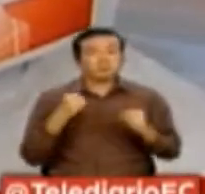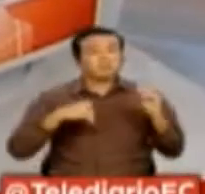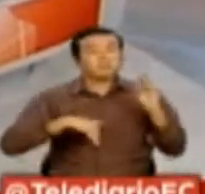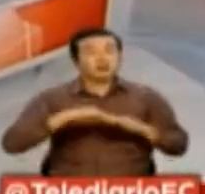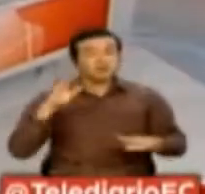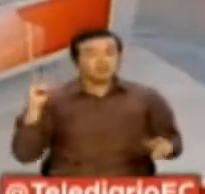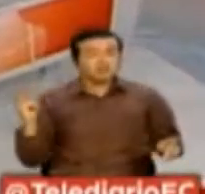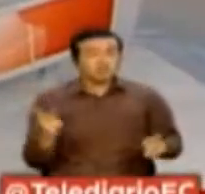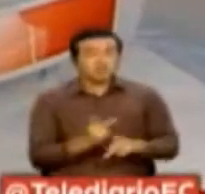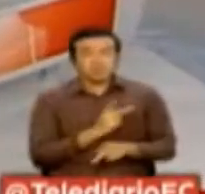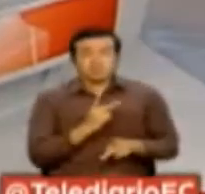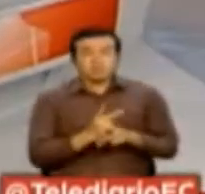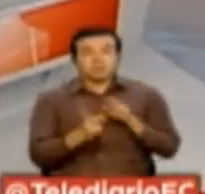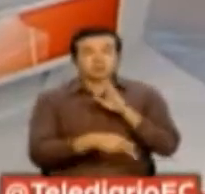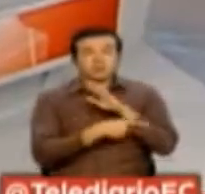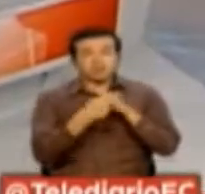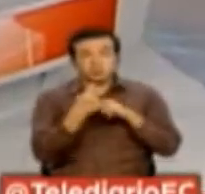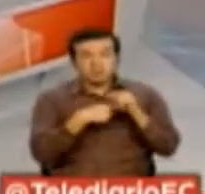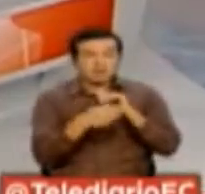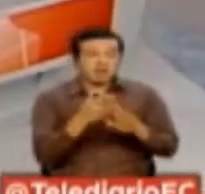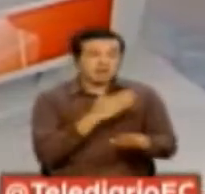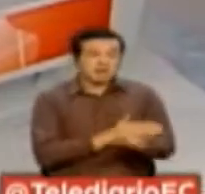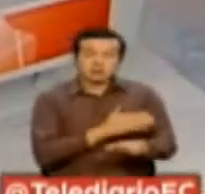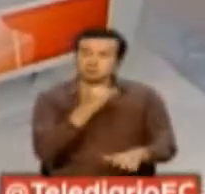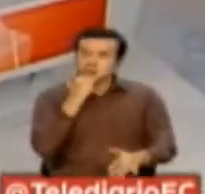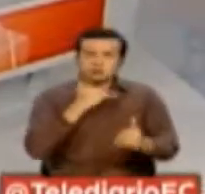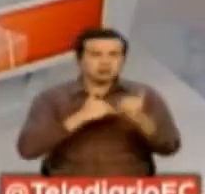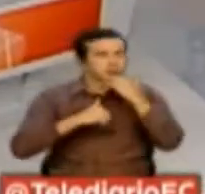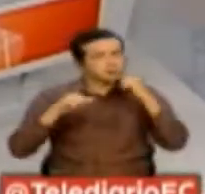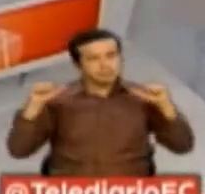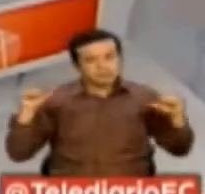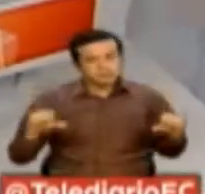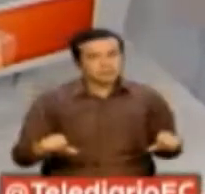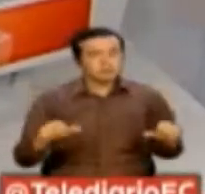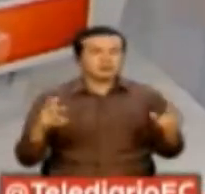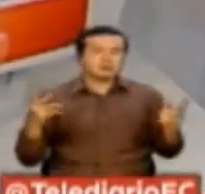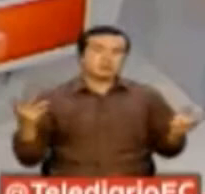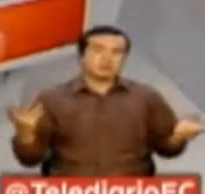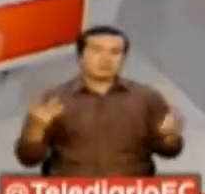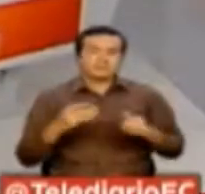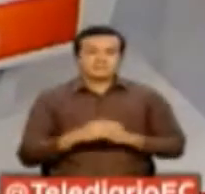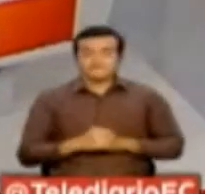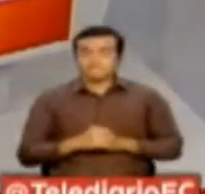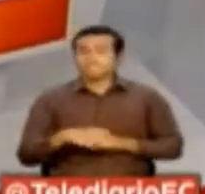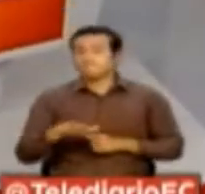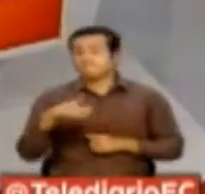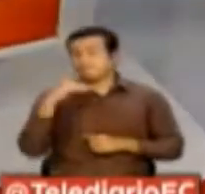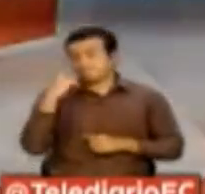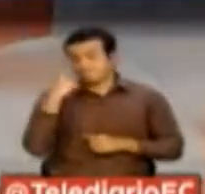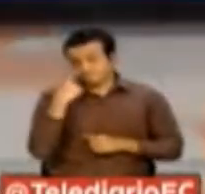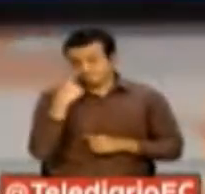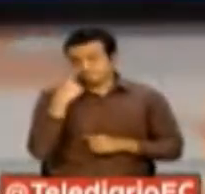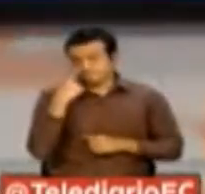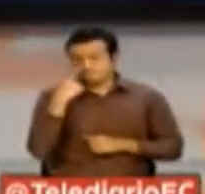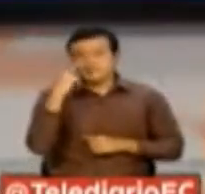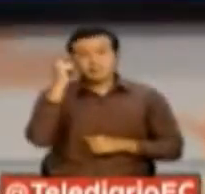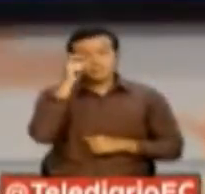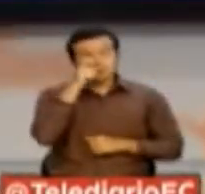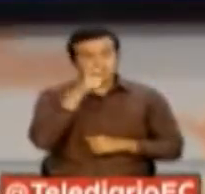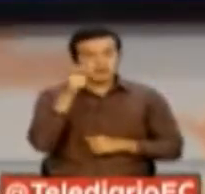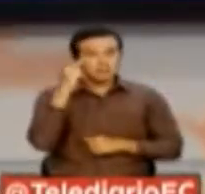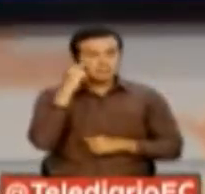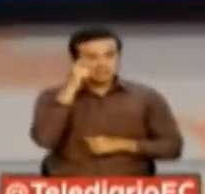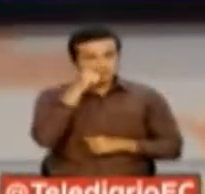otra cosa que se haya hecho en la historia de manera de qué y es de esperar que la fiscalía